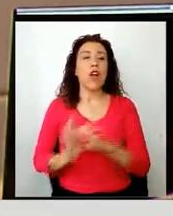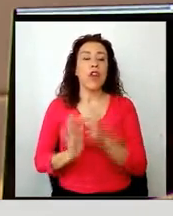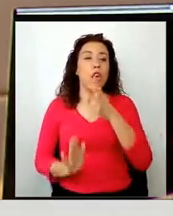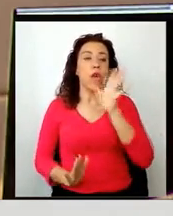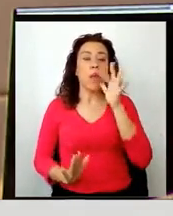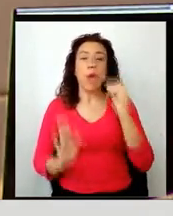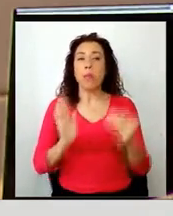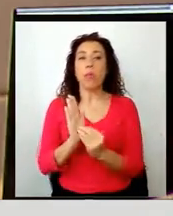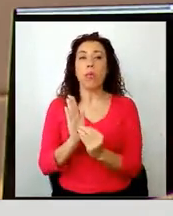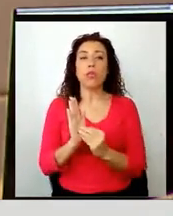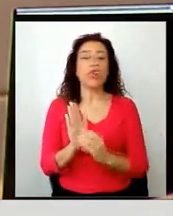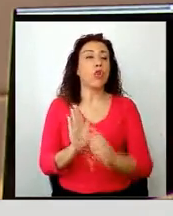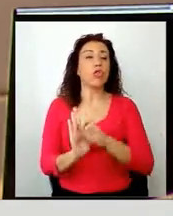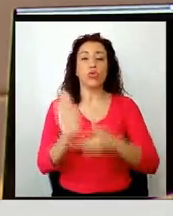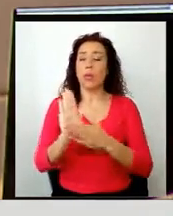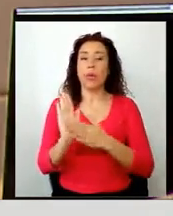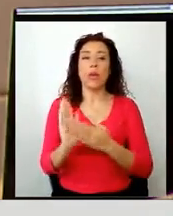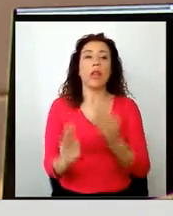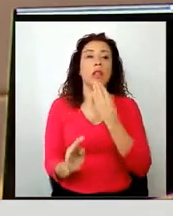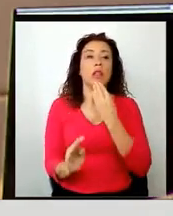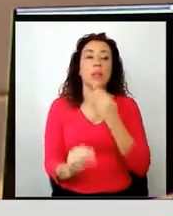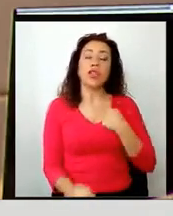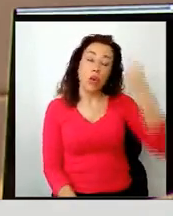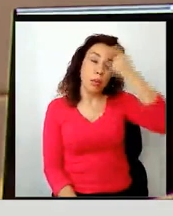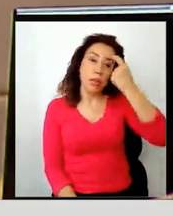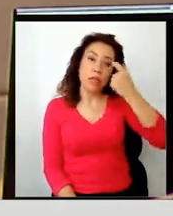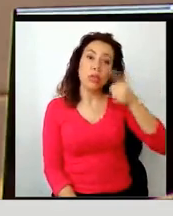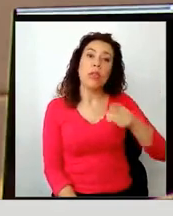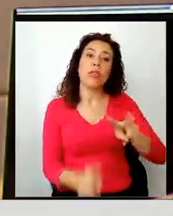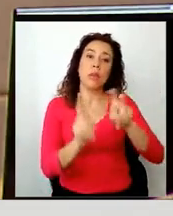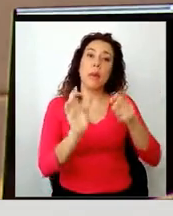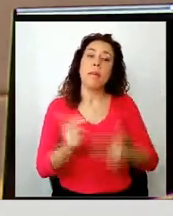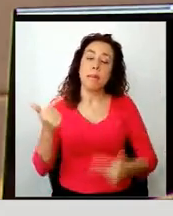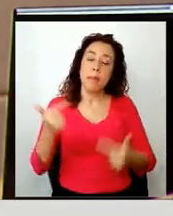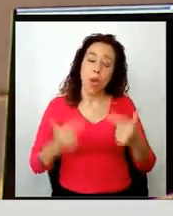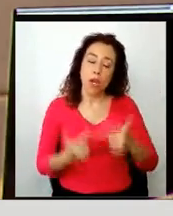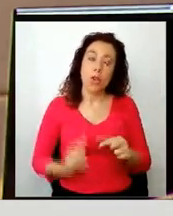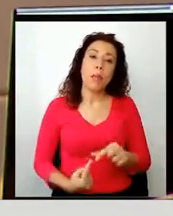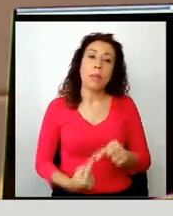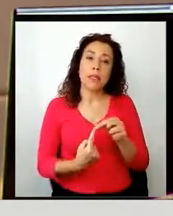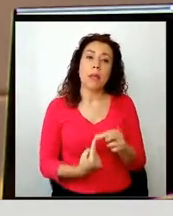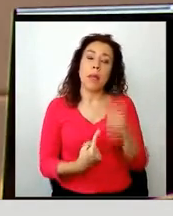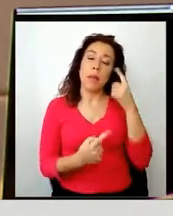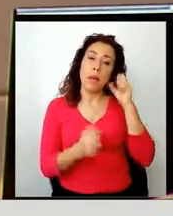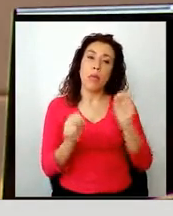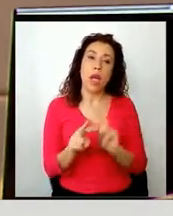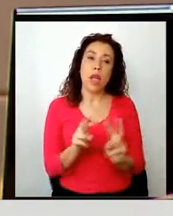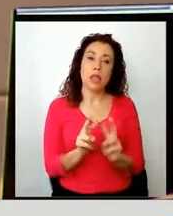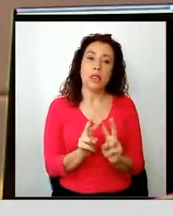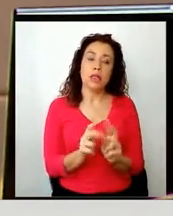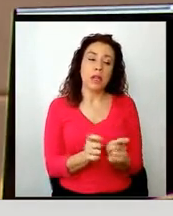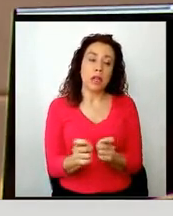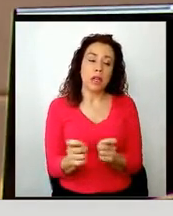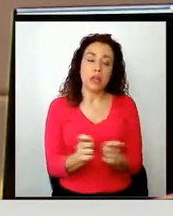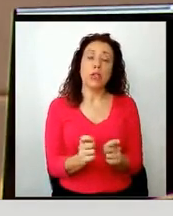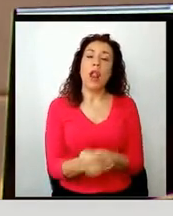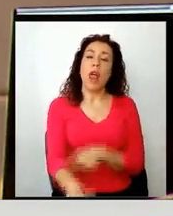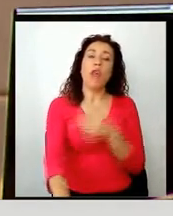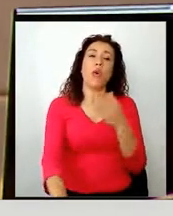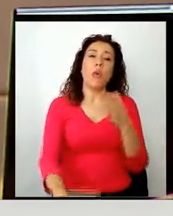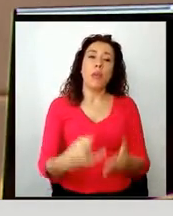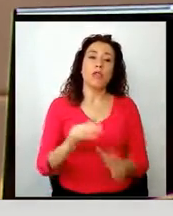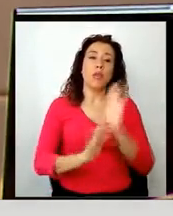nivel constitucional por lo tanto también Creo que ahí hay un tema político de fondo para poder generar una gestión sostenible del agua en